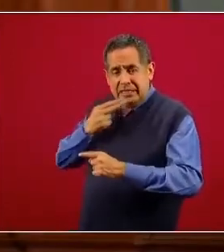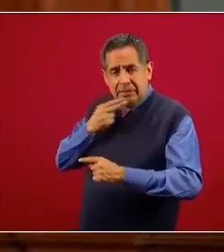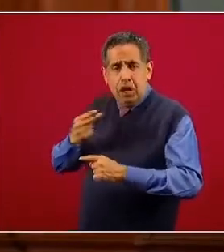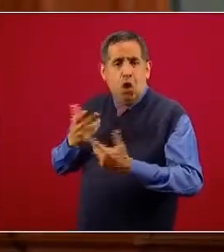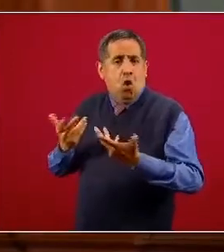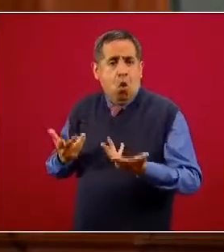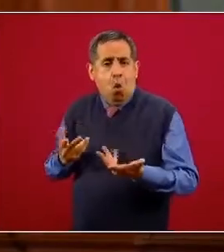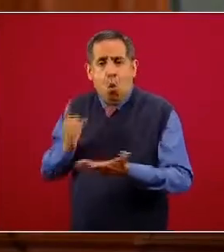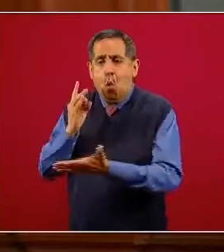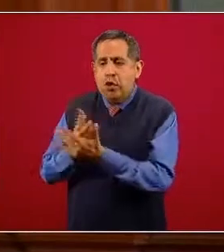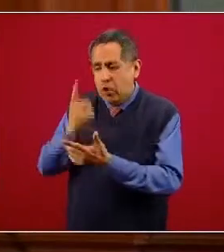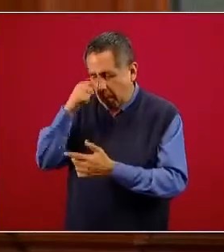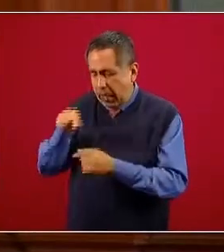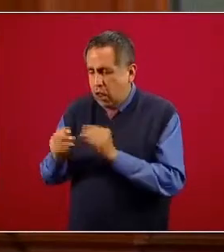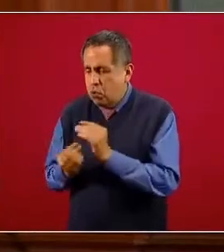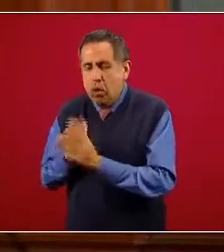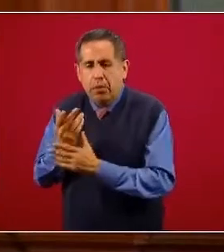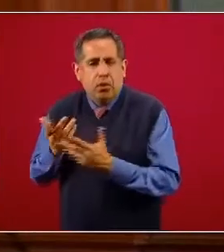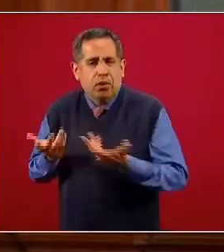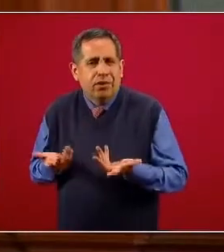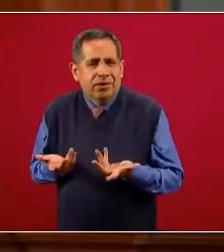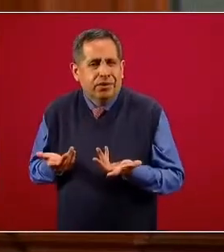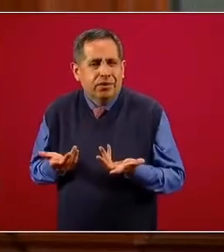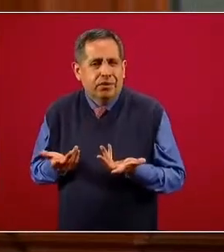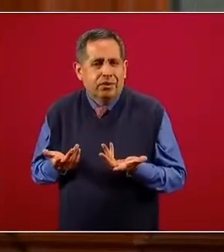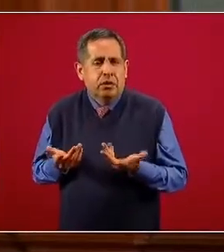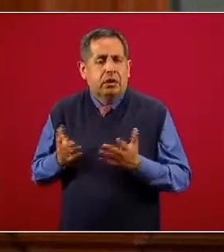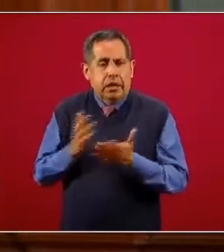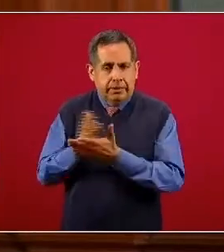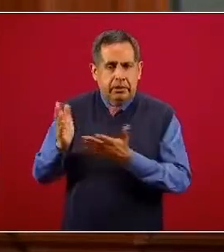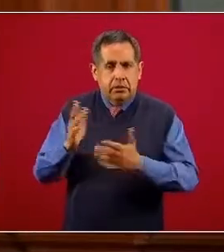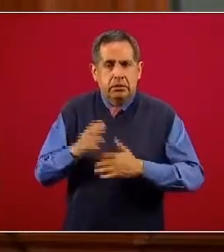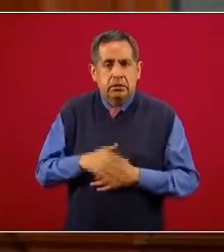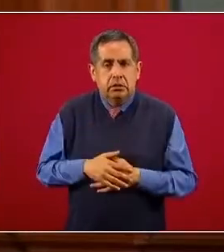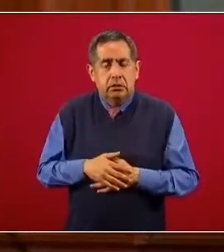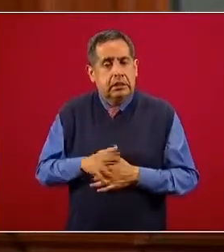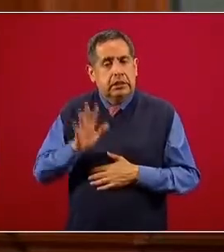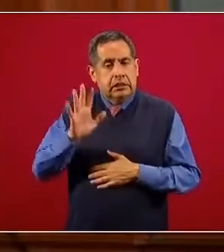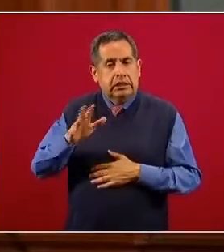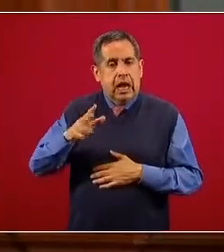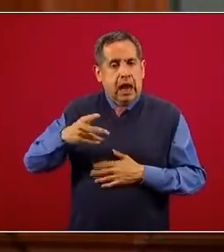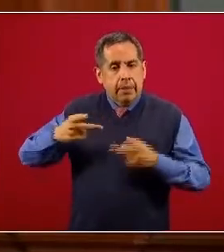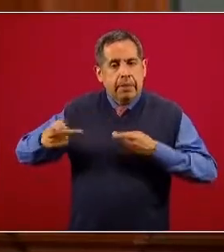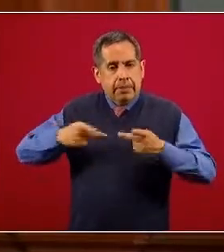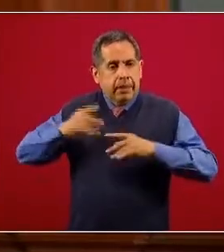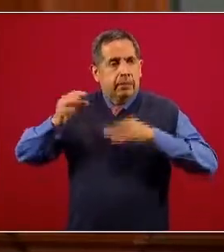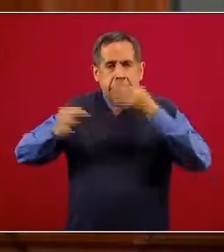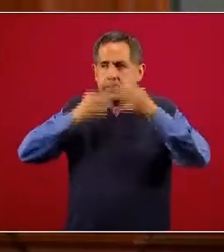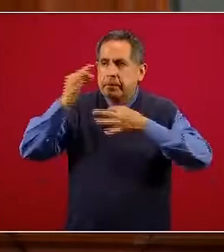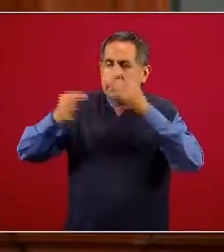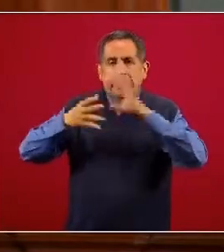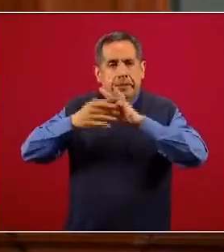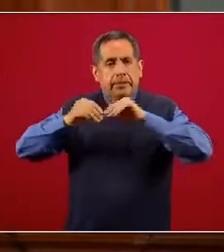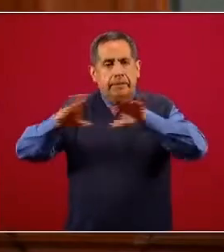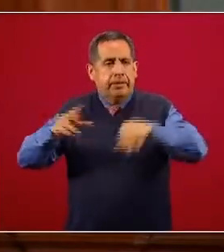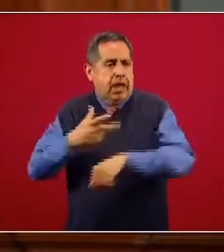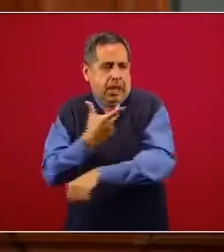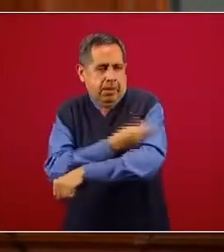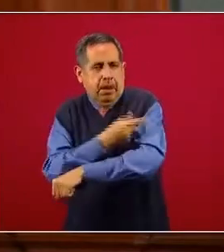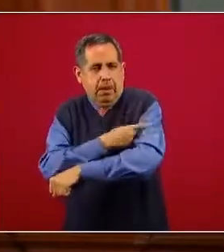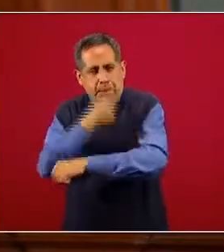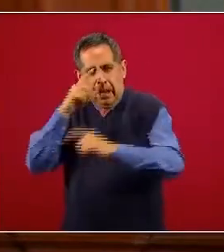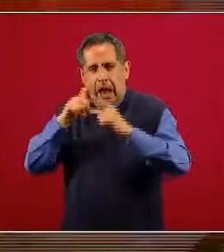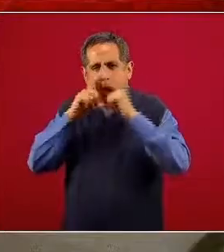o únicamente previene del virus nuevo. Por otro lado, ya están preparando la campaña de vacunación de la